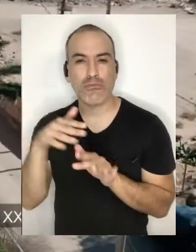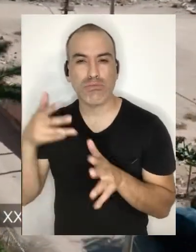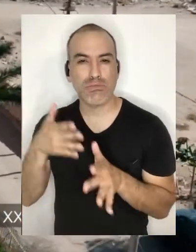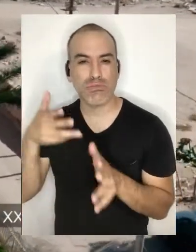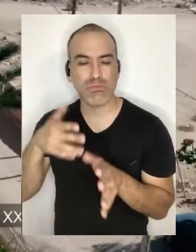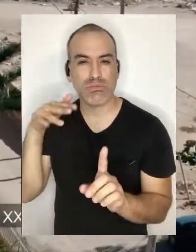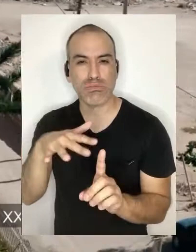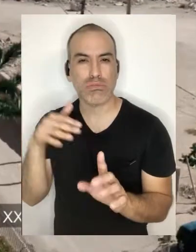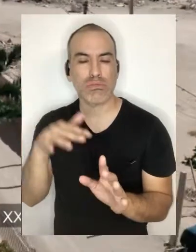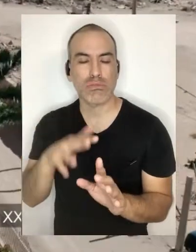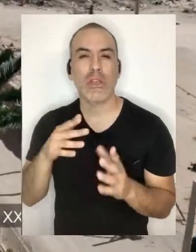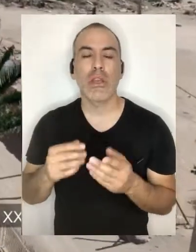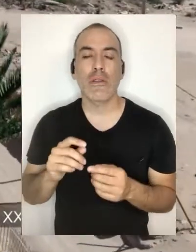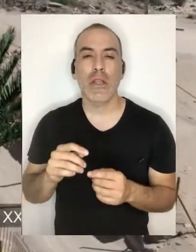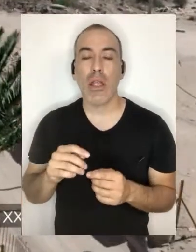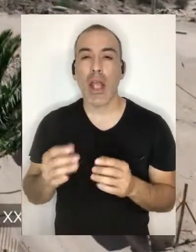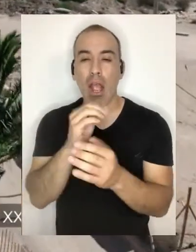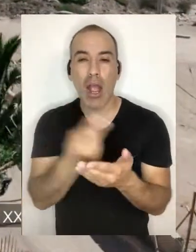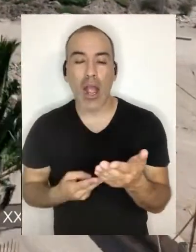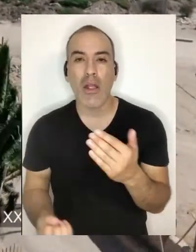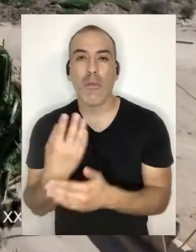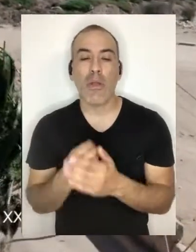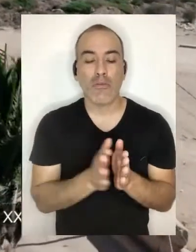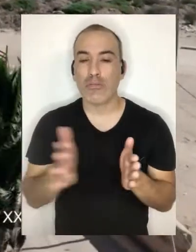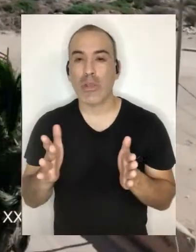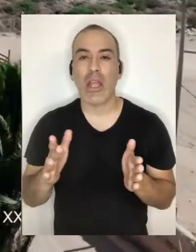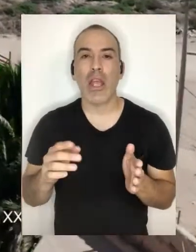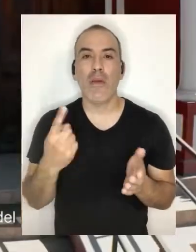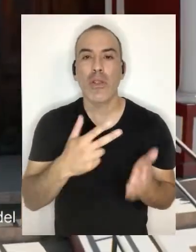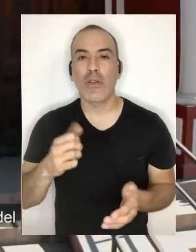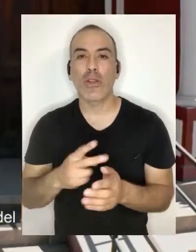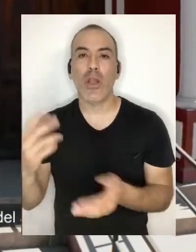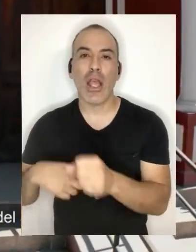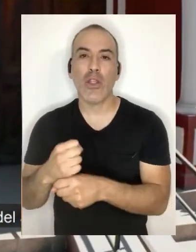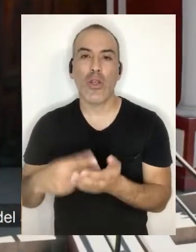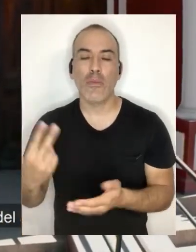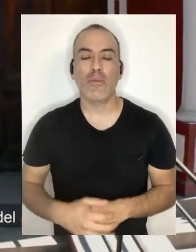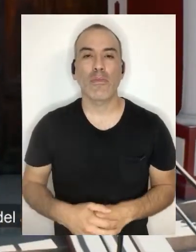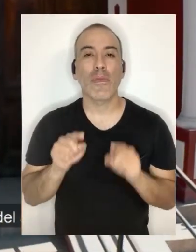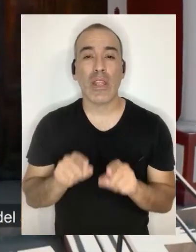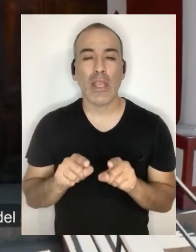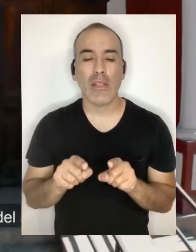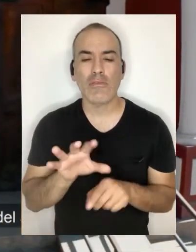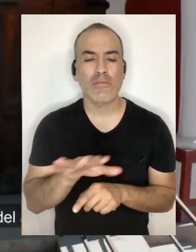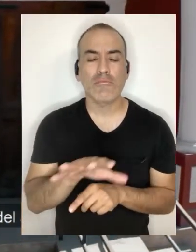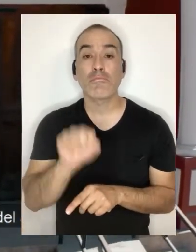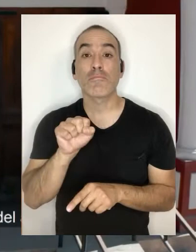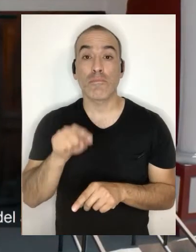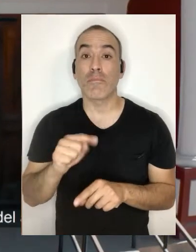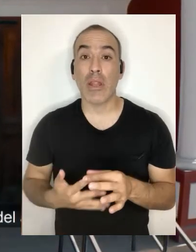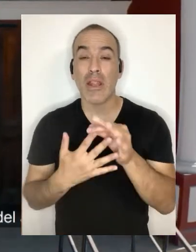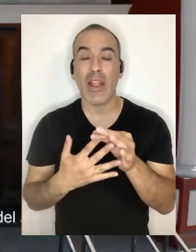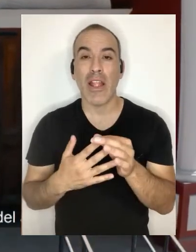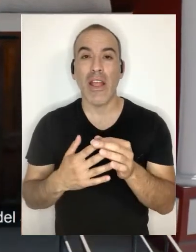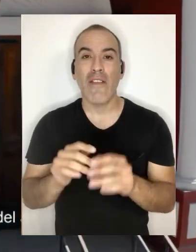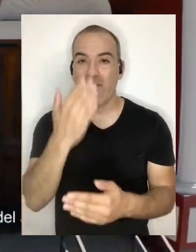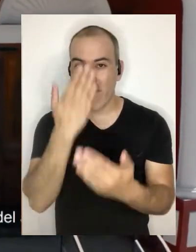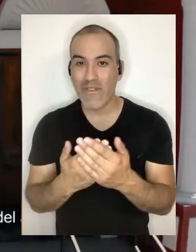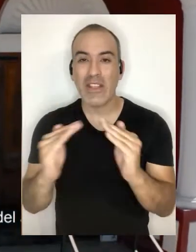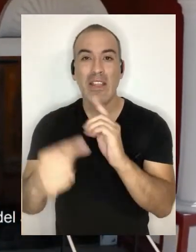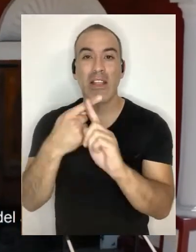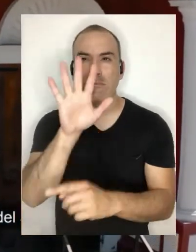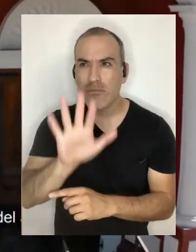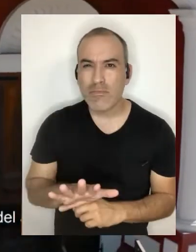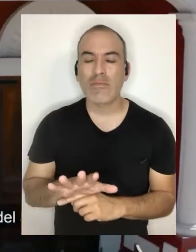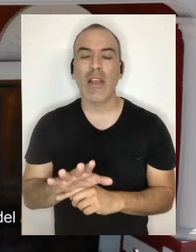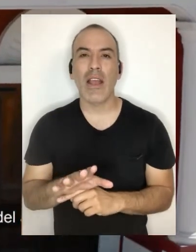nuevo que imperaba en las primeras décadas del siglo XX. Esto se nota principalmente en la fachada del templo con